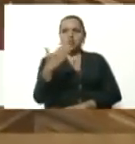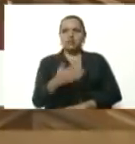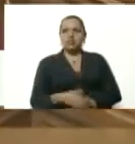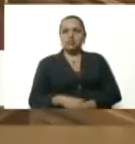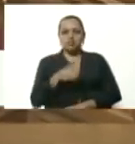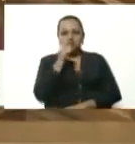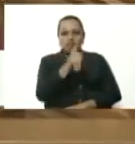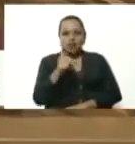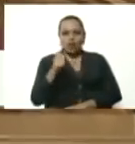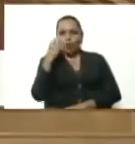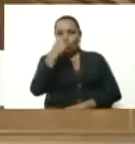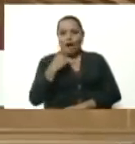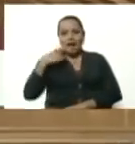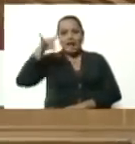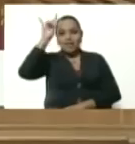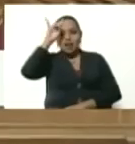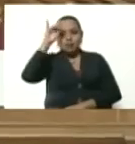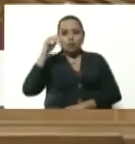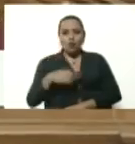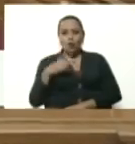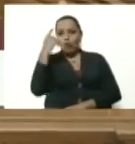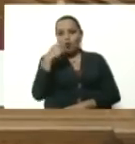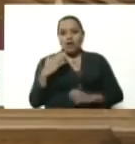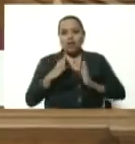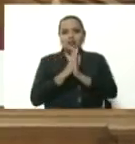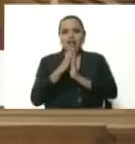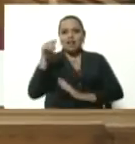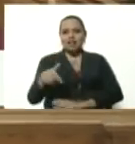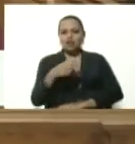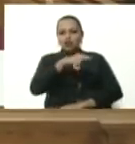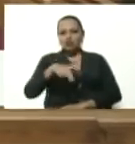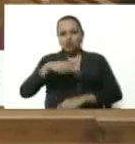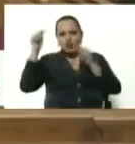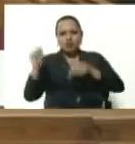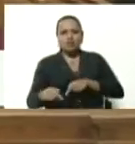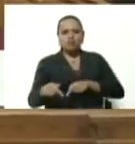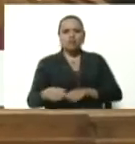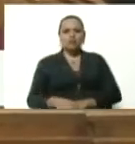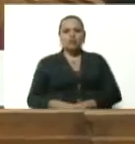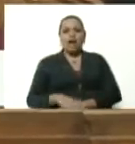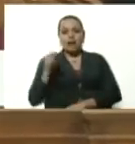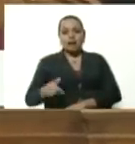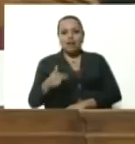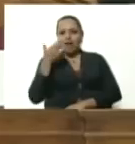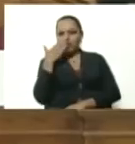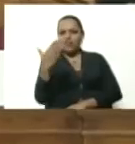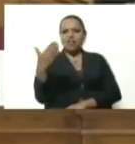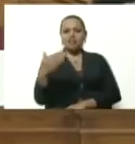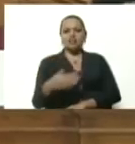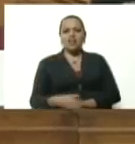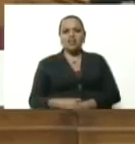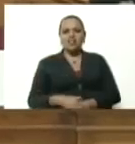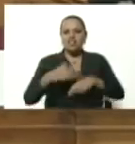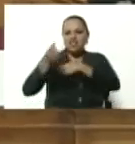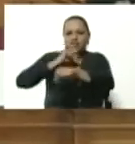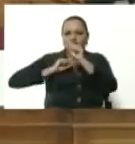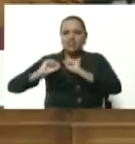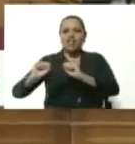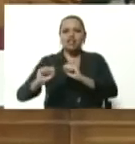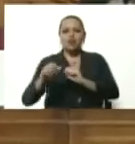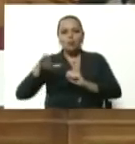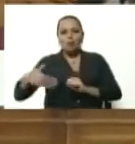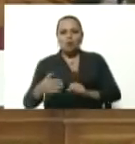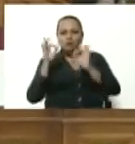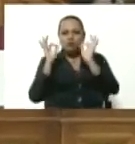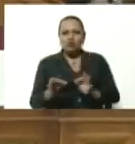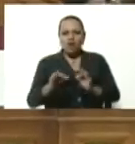cara de diablo, con cara de santo. Aquí estaremos nosotros pues y nosotras al frente, batallando para